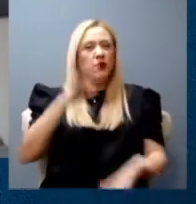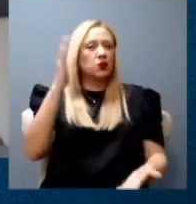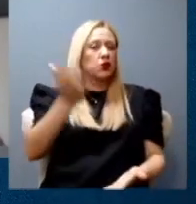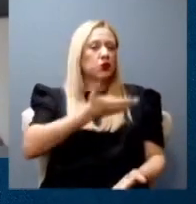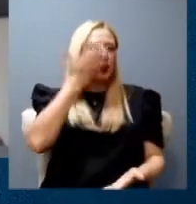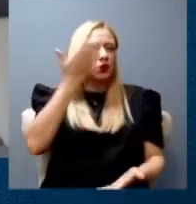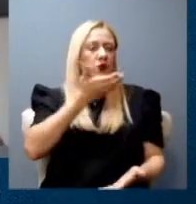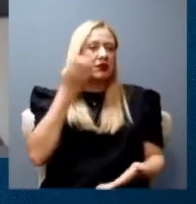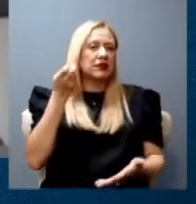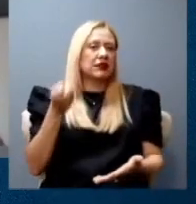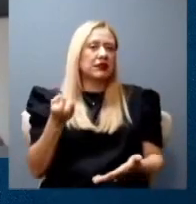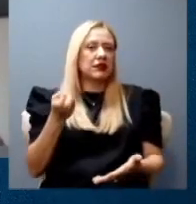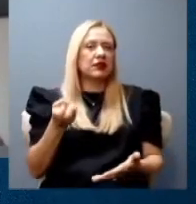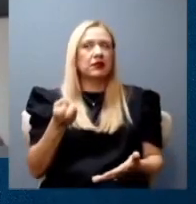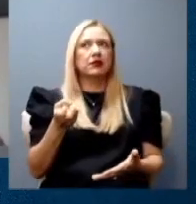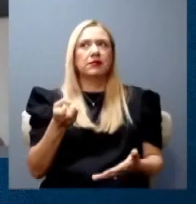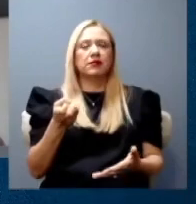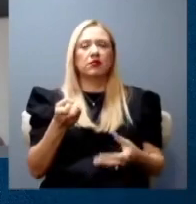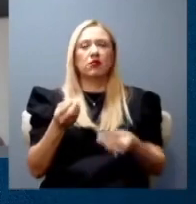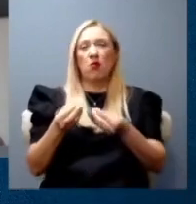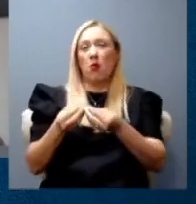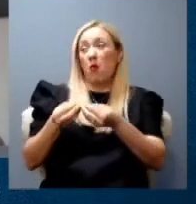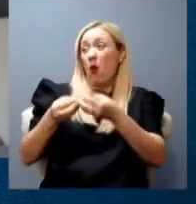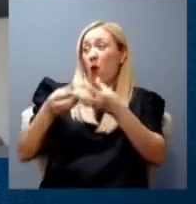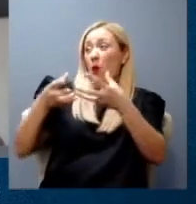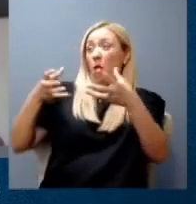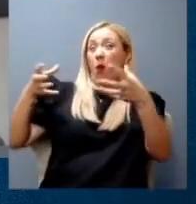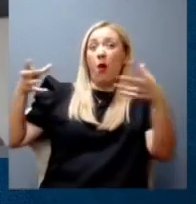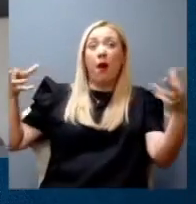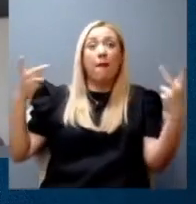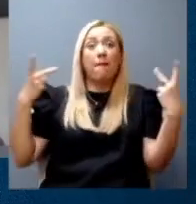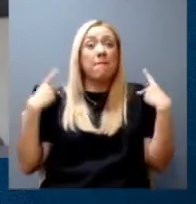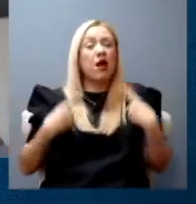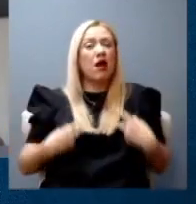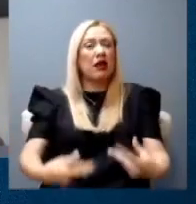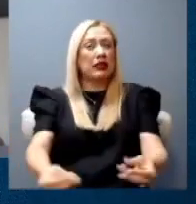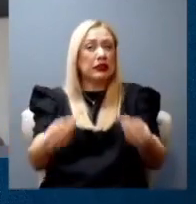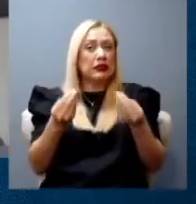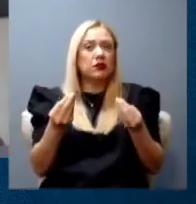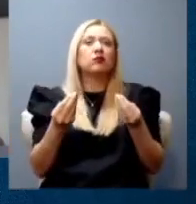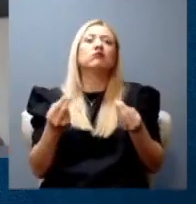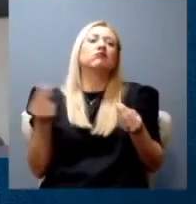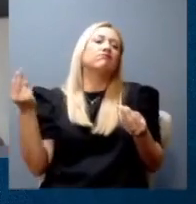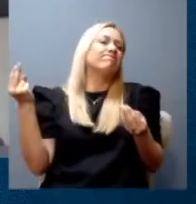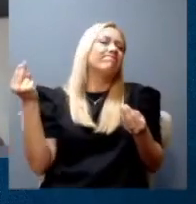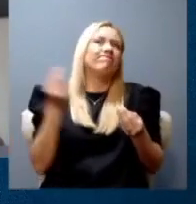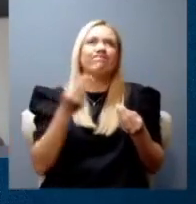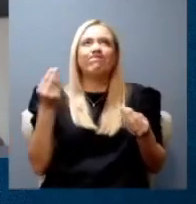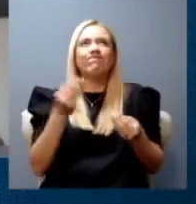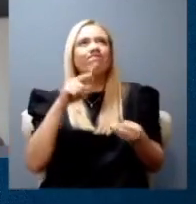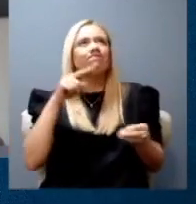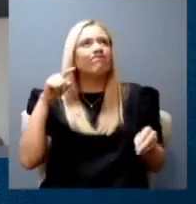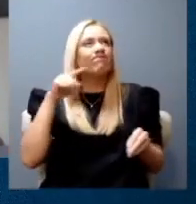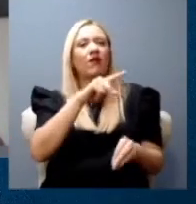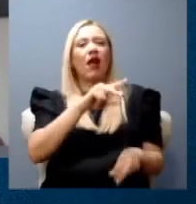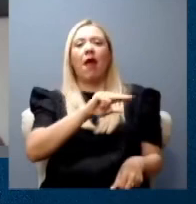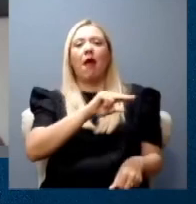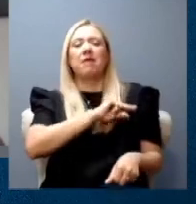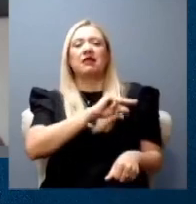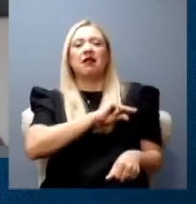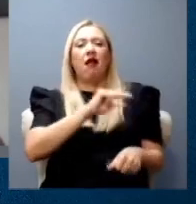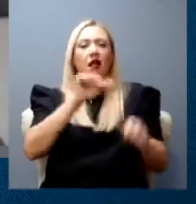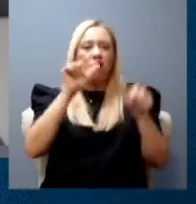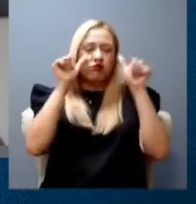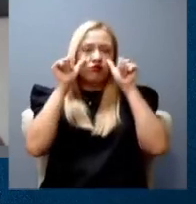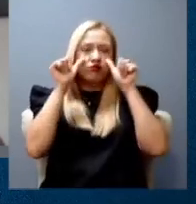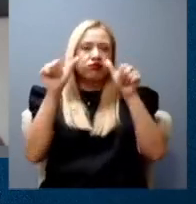estas transiciones, que es la masividad de víctimas, y por eso la necesidad de crear programas especiales de reparación